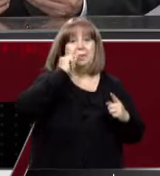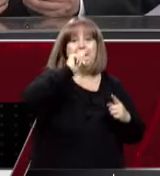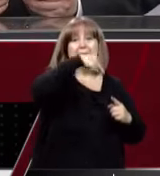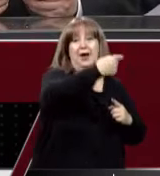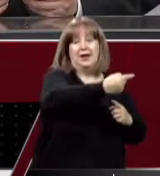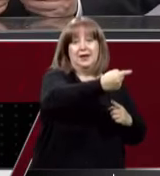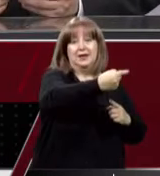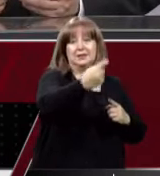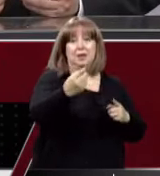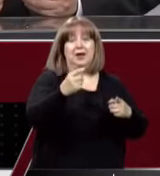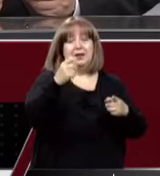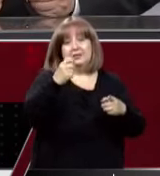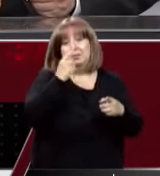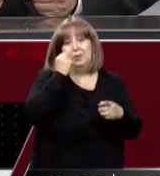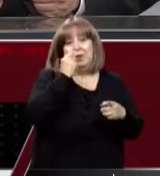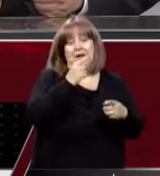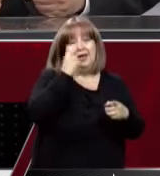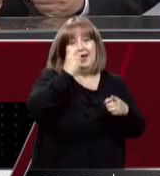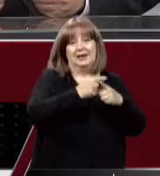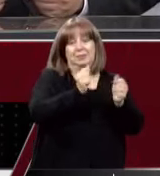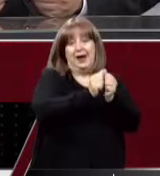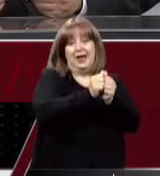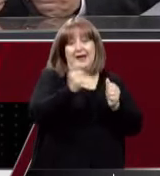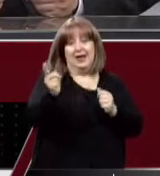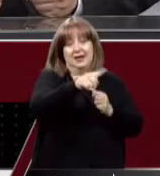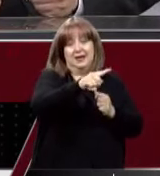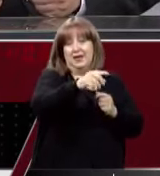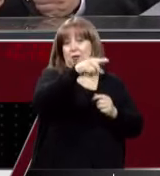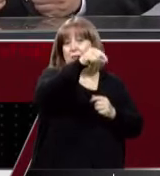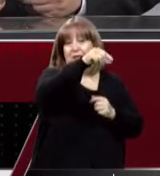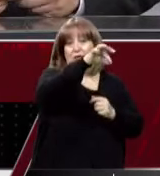coincide todo. Muchas gracias por recibirnos, Soledad. No, muchas gracias a ustedes.